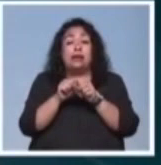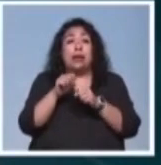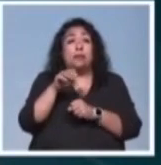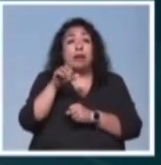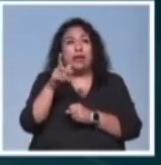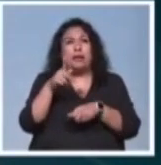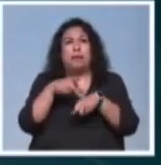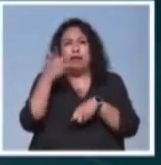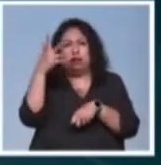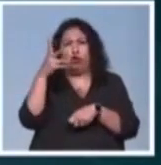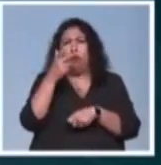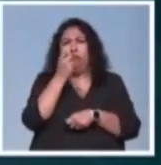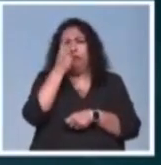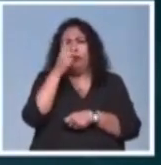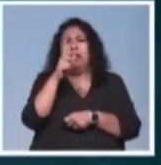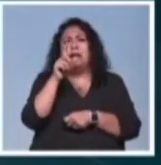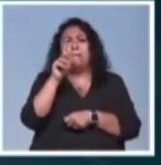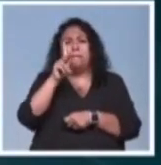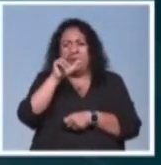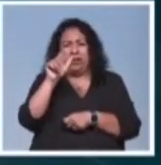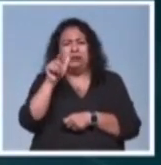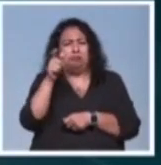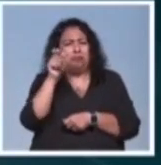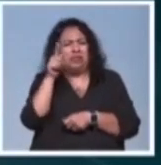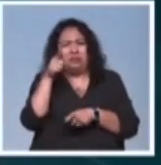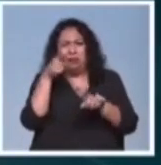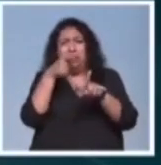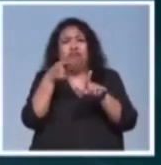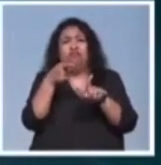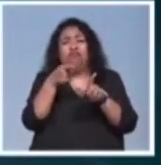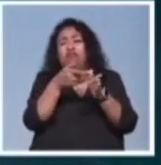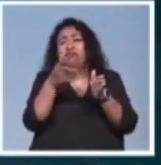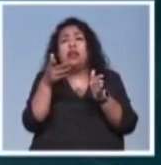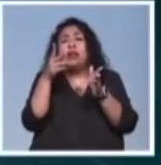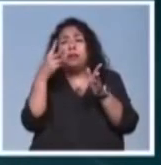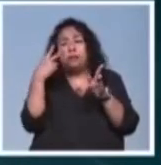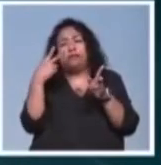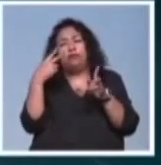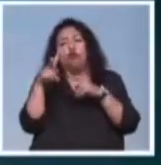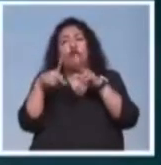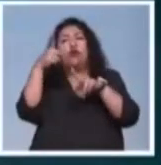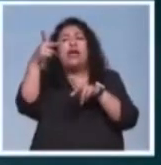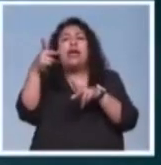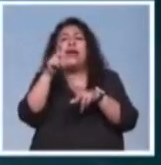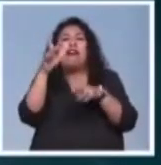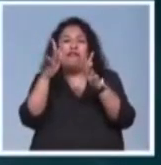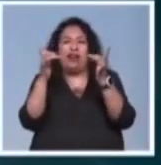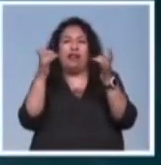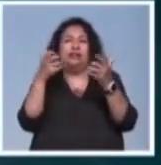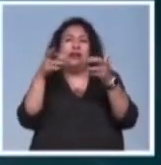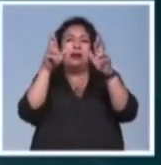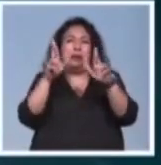Salamandra y Piedra del Sol fueron poemas que Octavio Paz realizó bajo esta postura, que descubrió durante una de sus misiones diplomáticas en